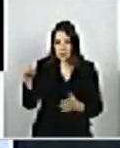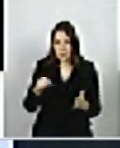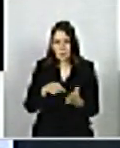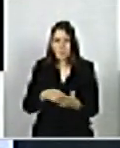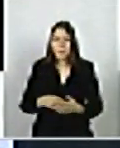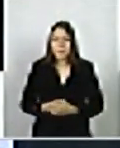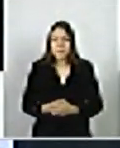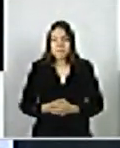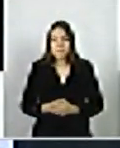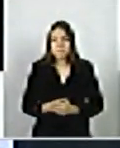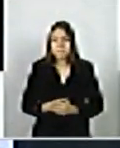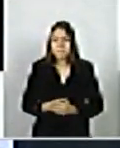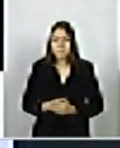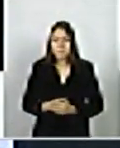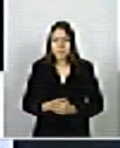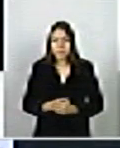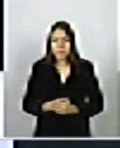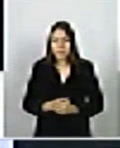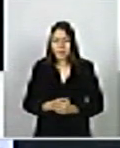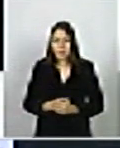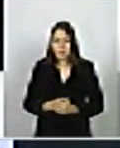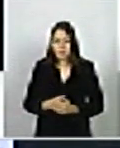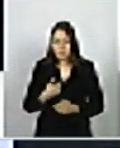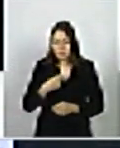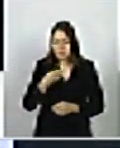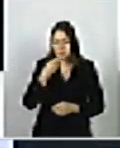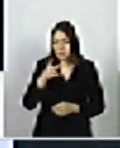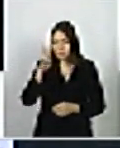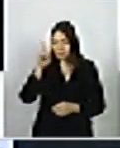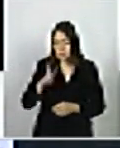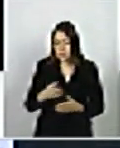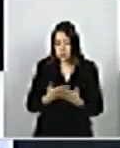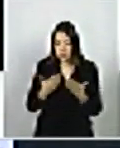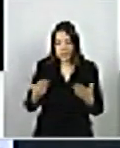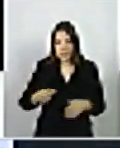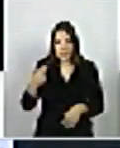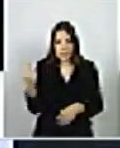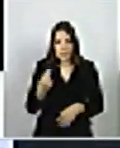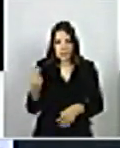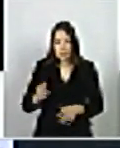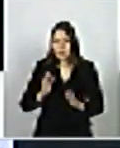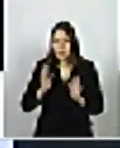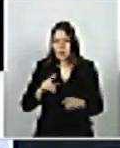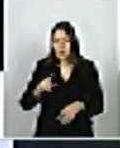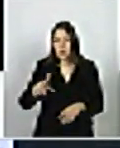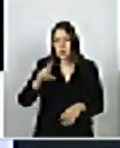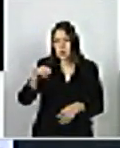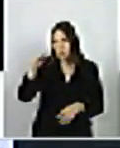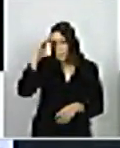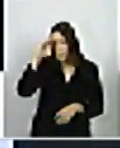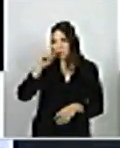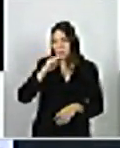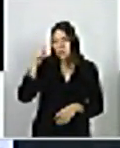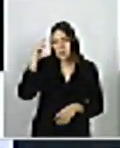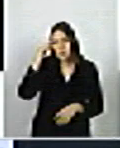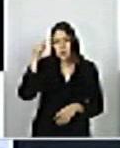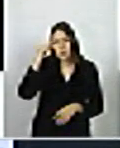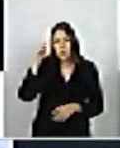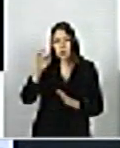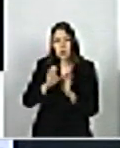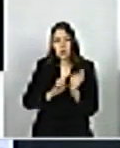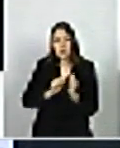Entonces estoy diciendo, es indispensable que dejemos atrás la idea de la Constitución,